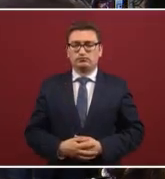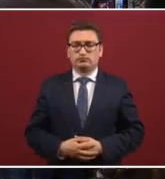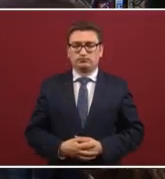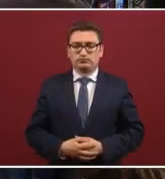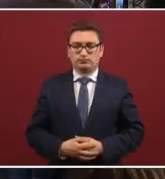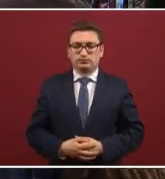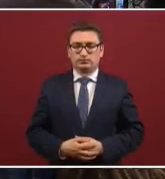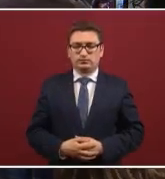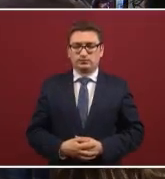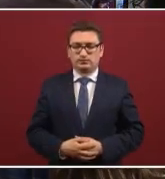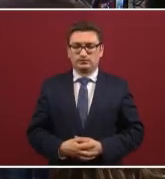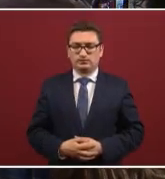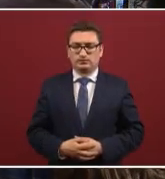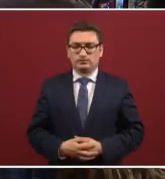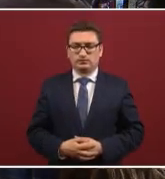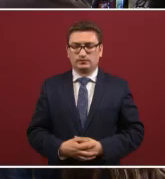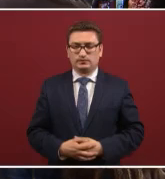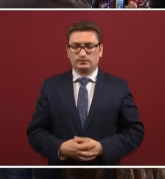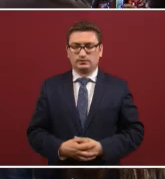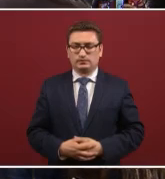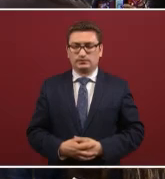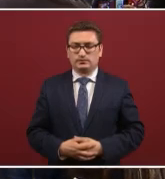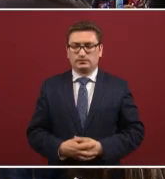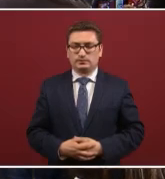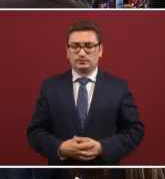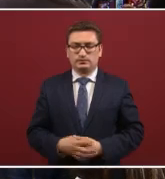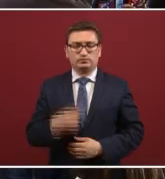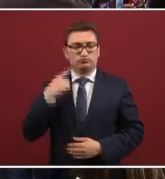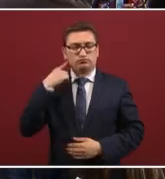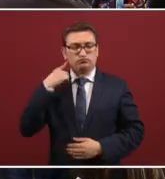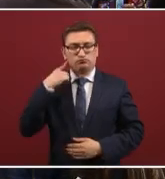de lo que ocurrió ayer? Por ejemplo, el material que le llega a usted.